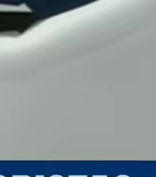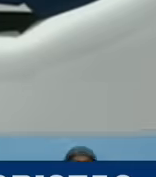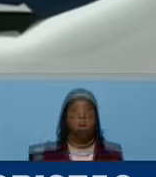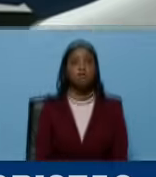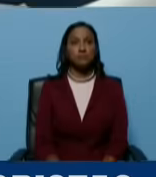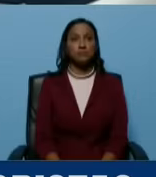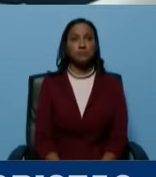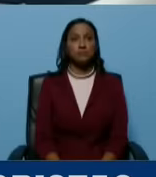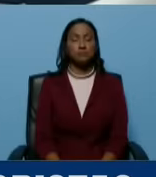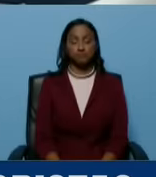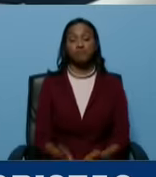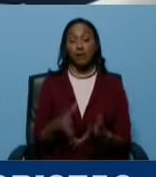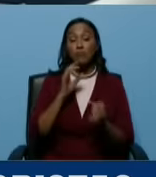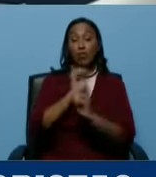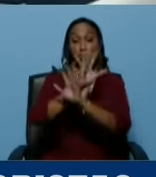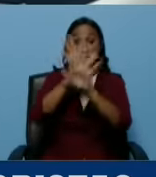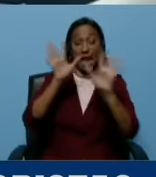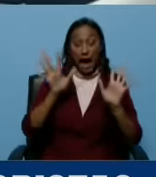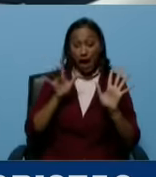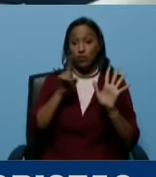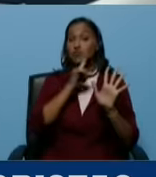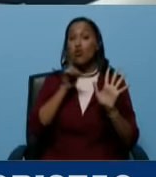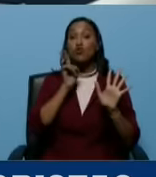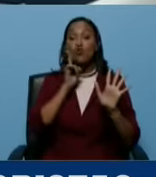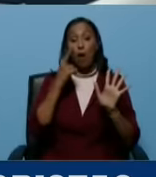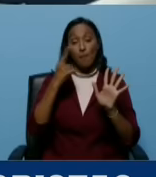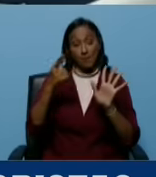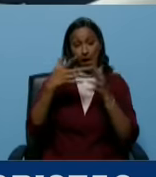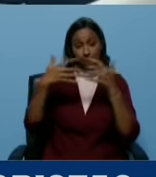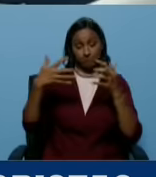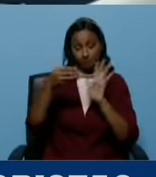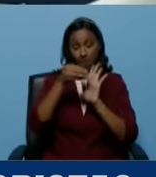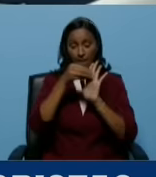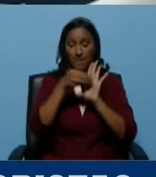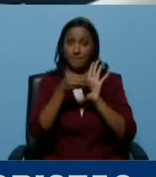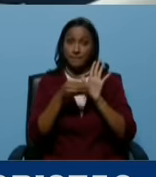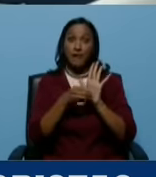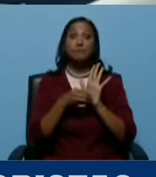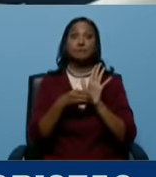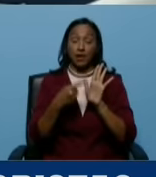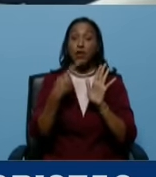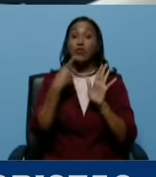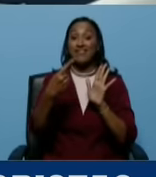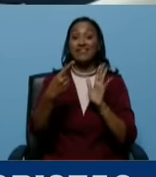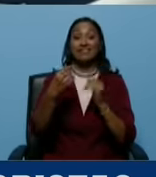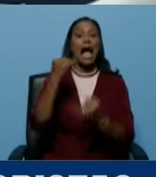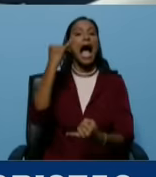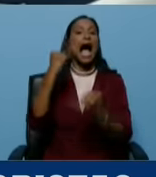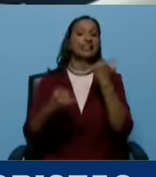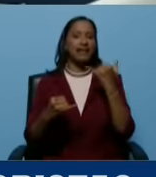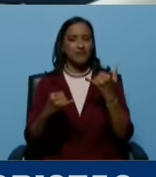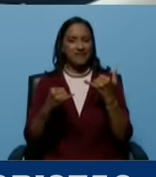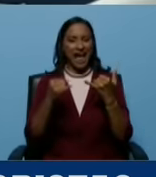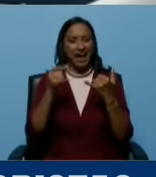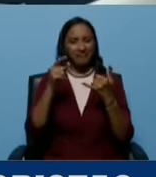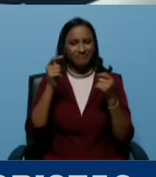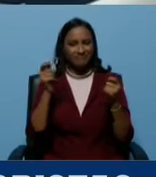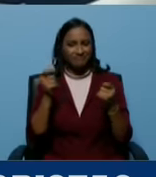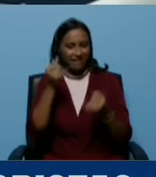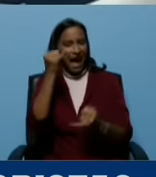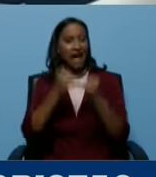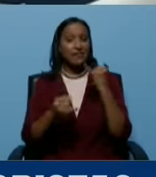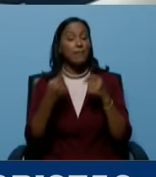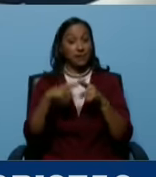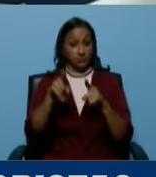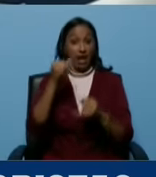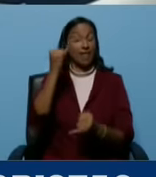artífices de decir que iban hasta el final, pero hasta el final era esto que estamos viendo.